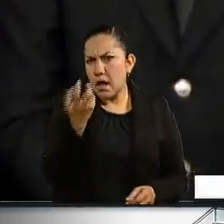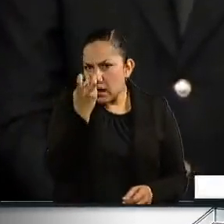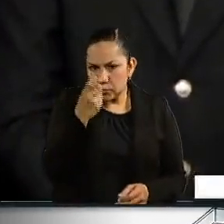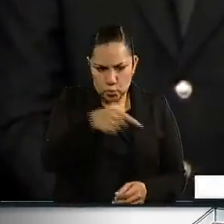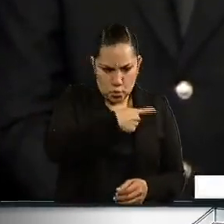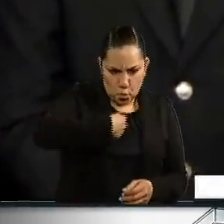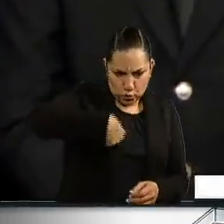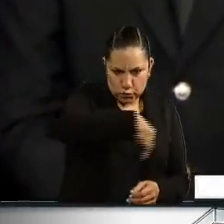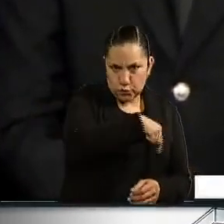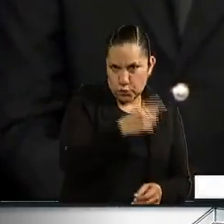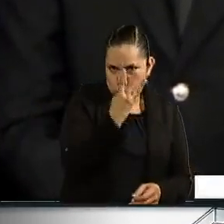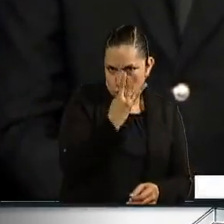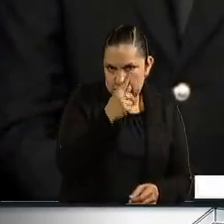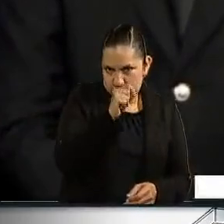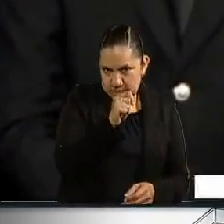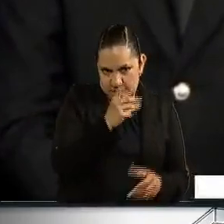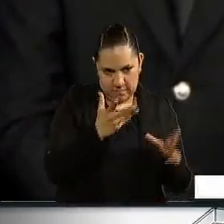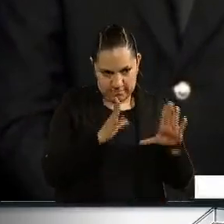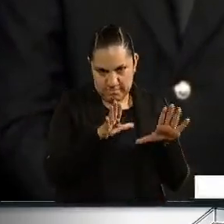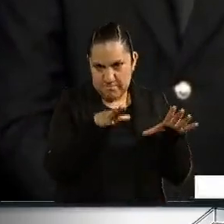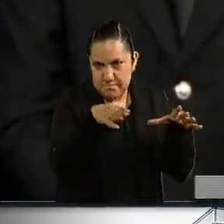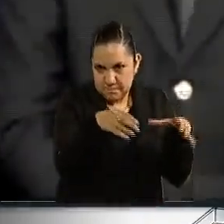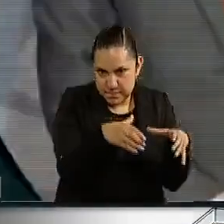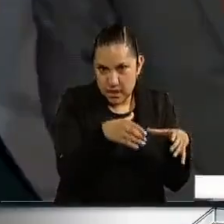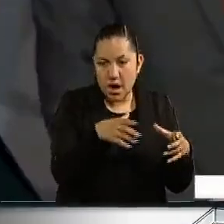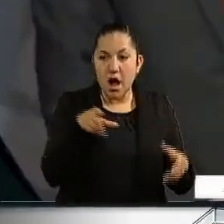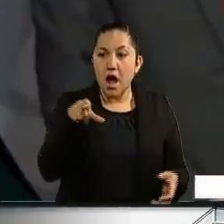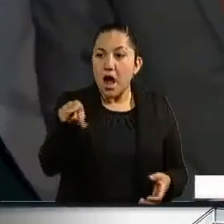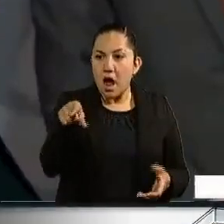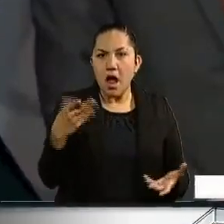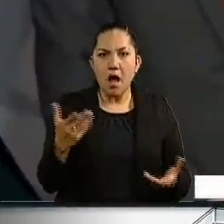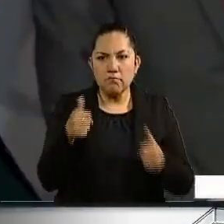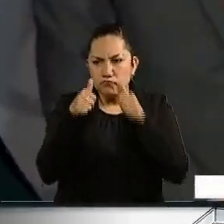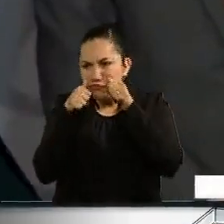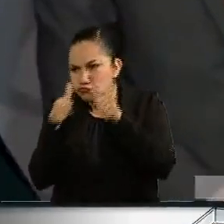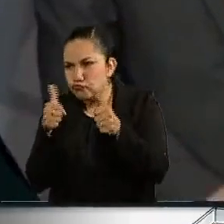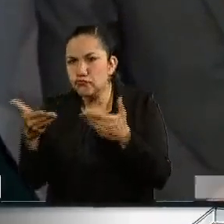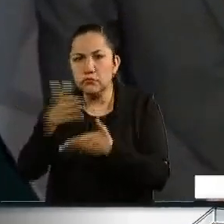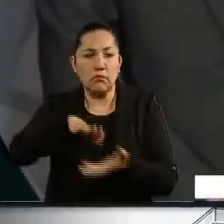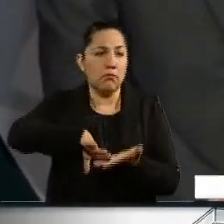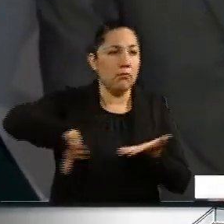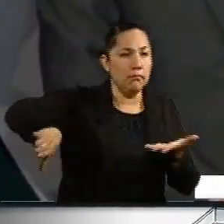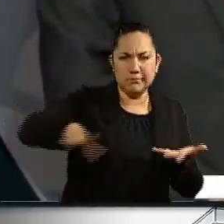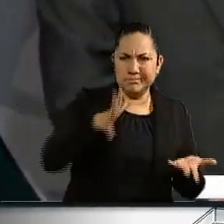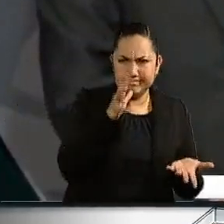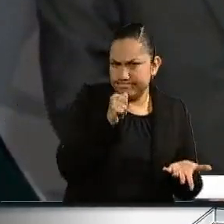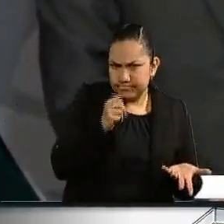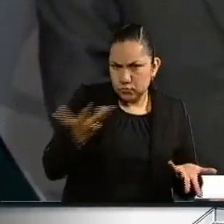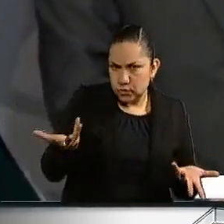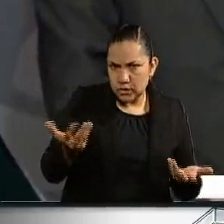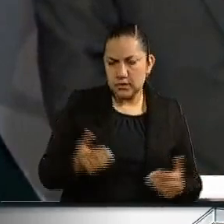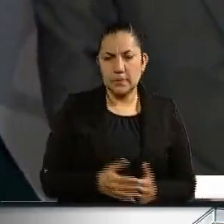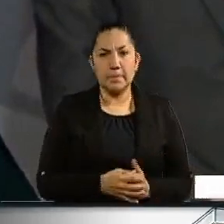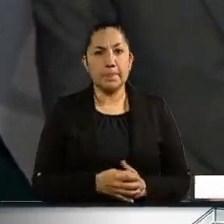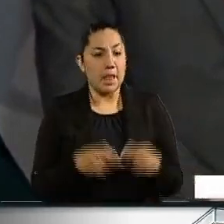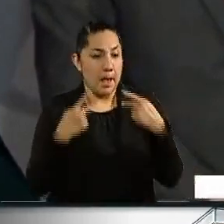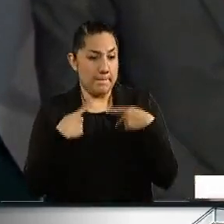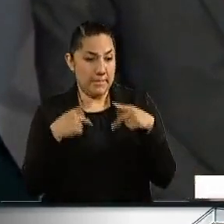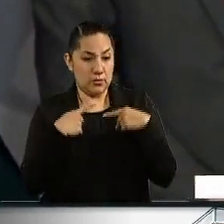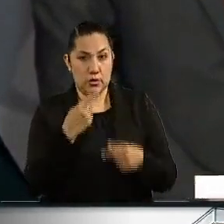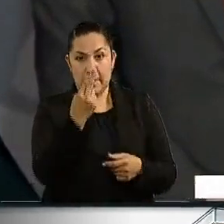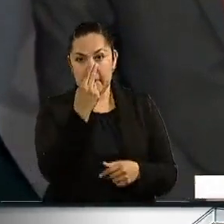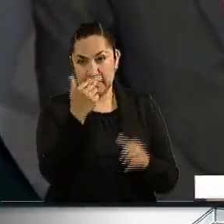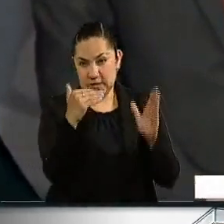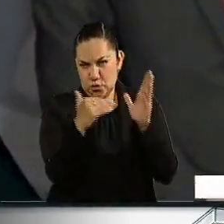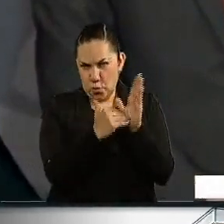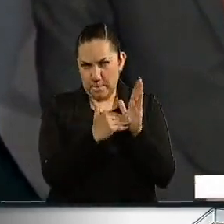no podemos dejar de escuchar. Con la representación de más de 25 mil profesionales y